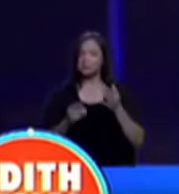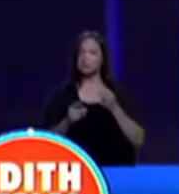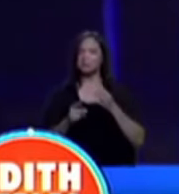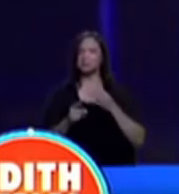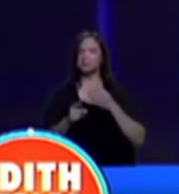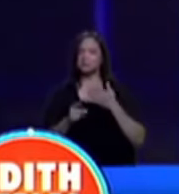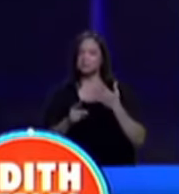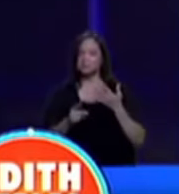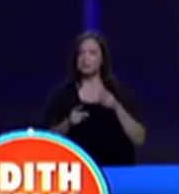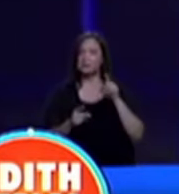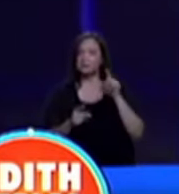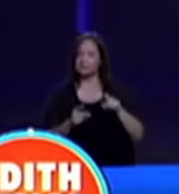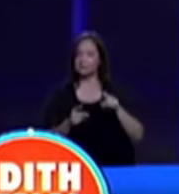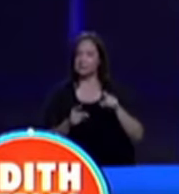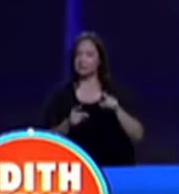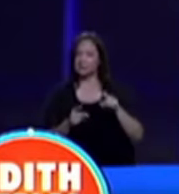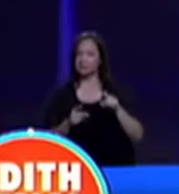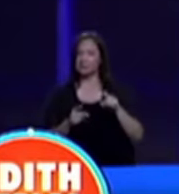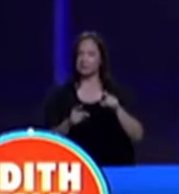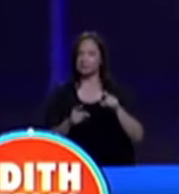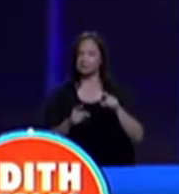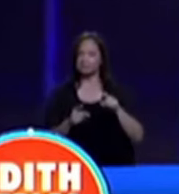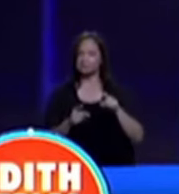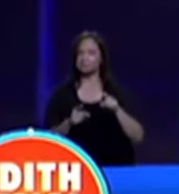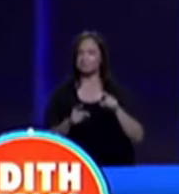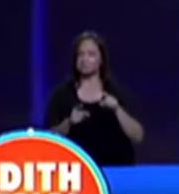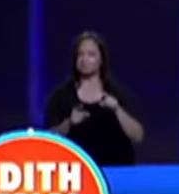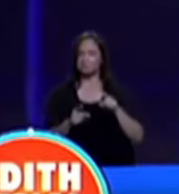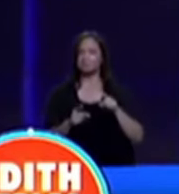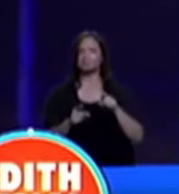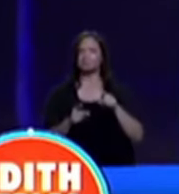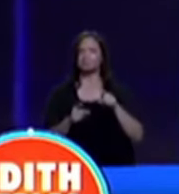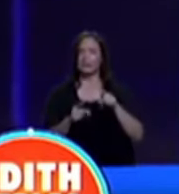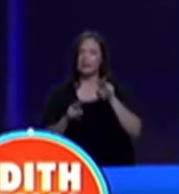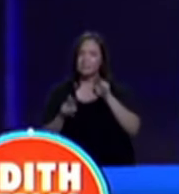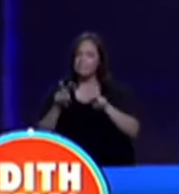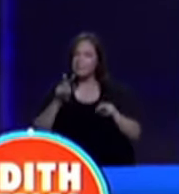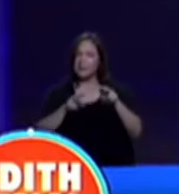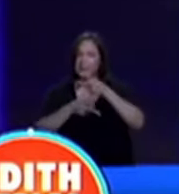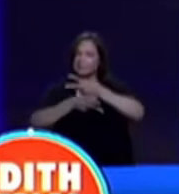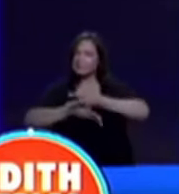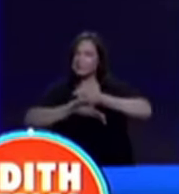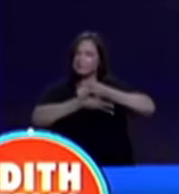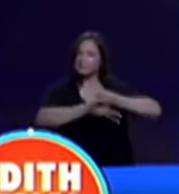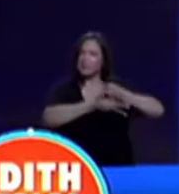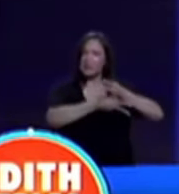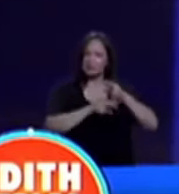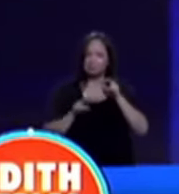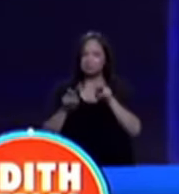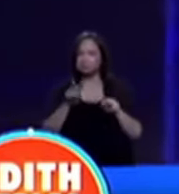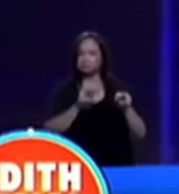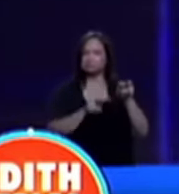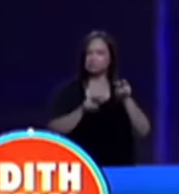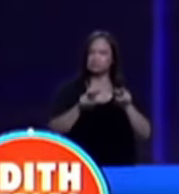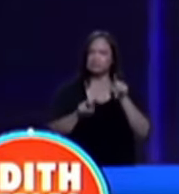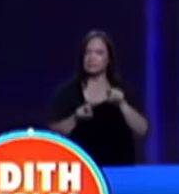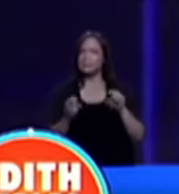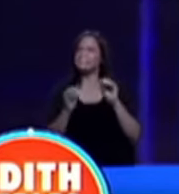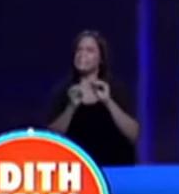hay que tener más vigilancia y